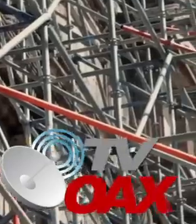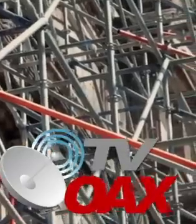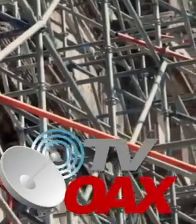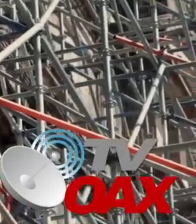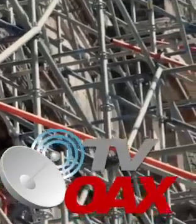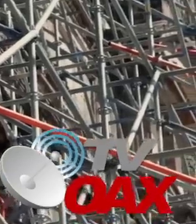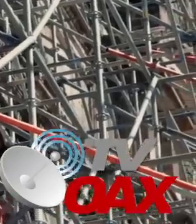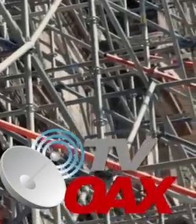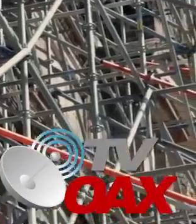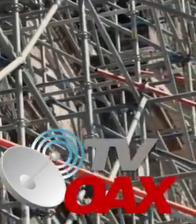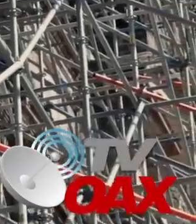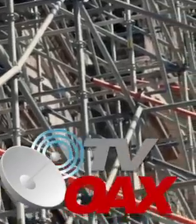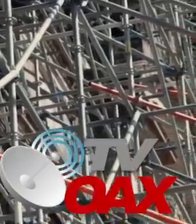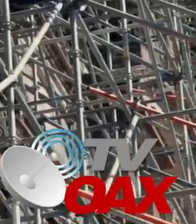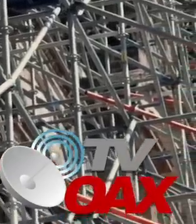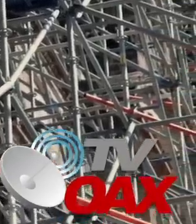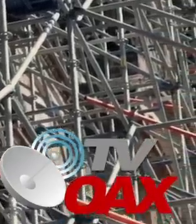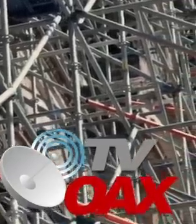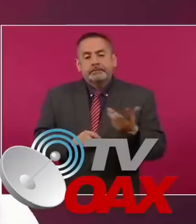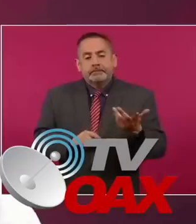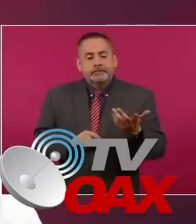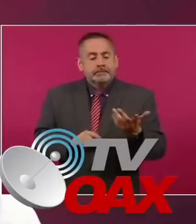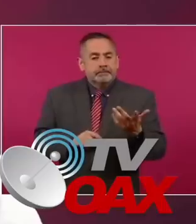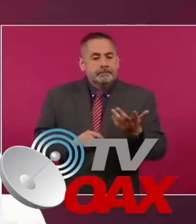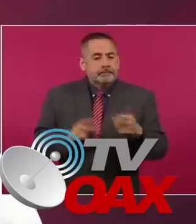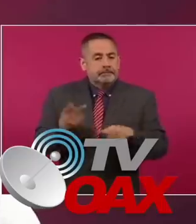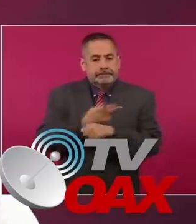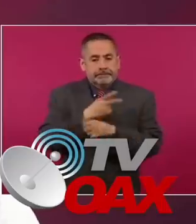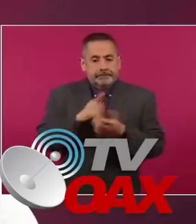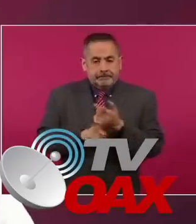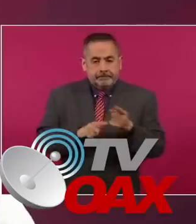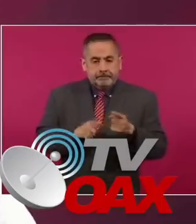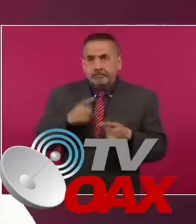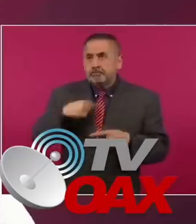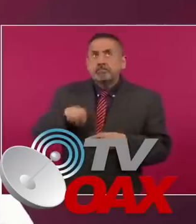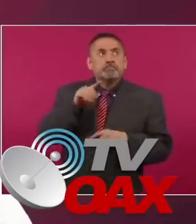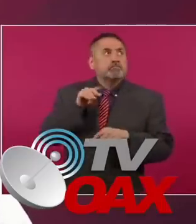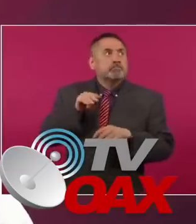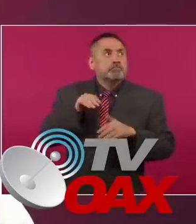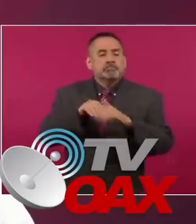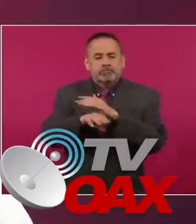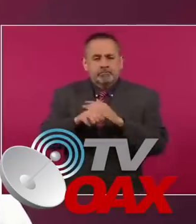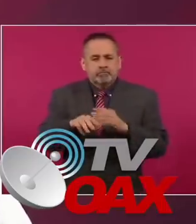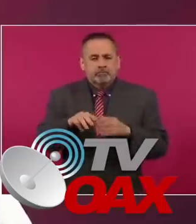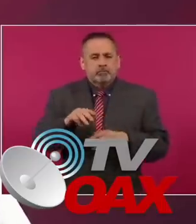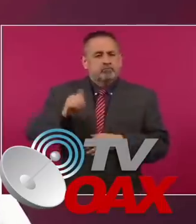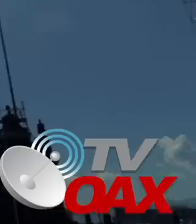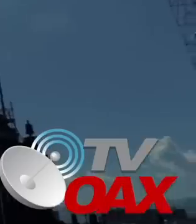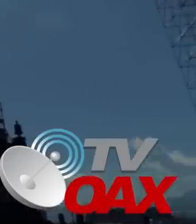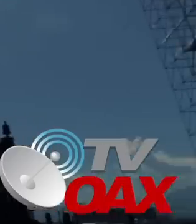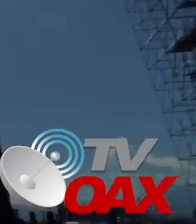informarles sobre lo que comúnmente sucede cuando intervenimos un monumento